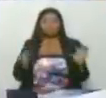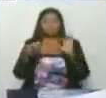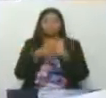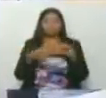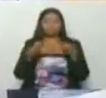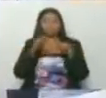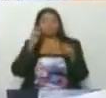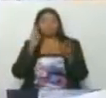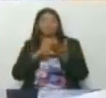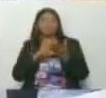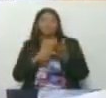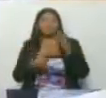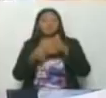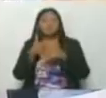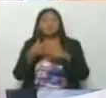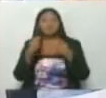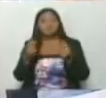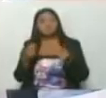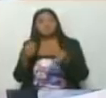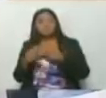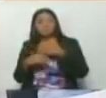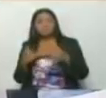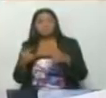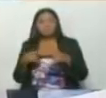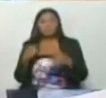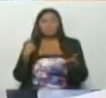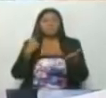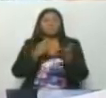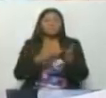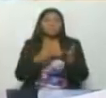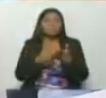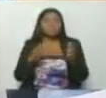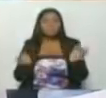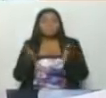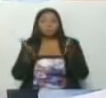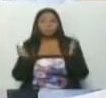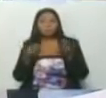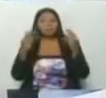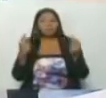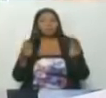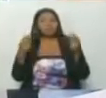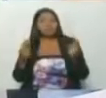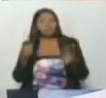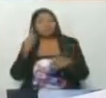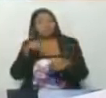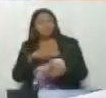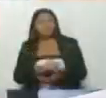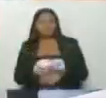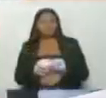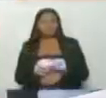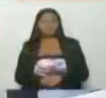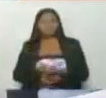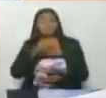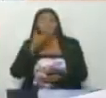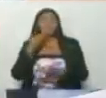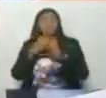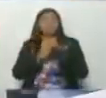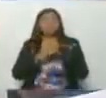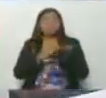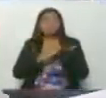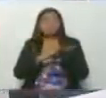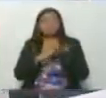realidad de mayor eficiencia para estimular la inversión para estimular la eficiencia etcétera y ha mejorado de una manera muy